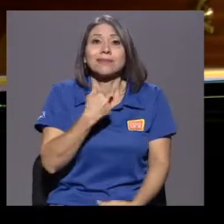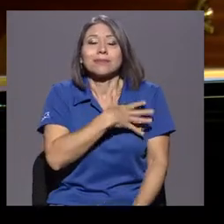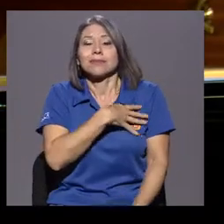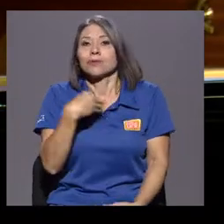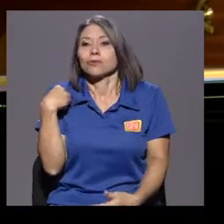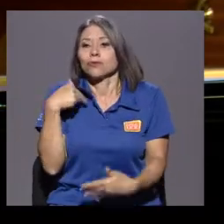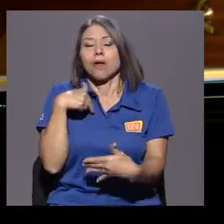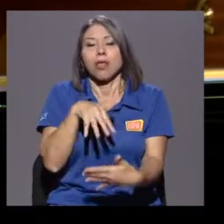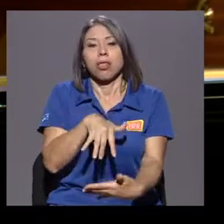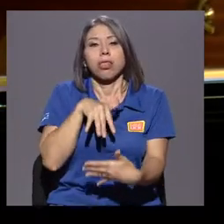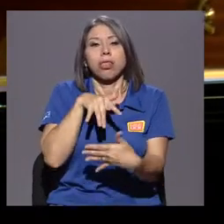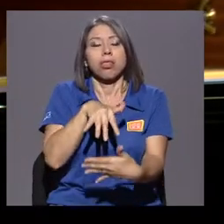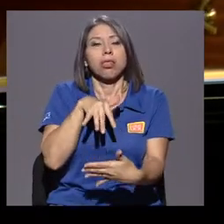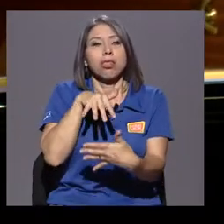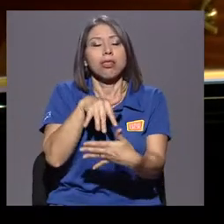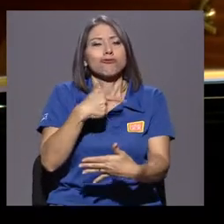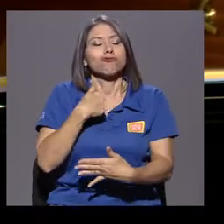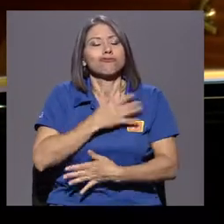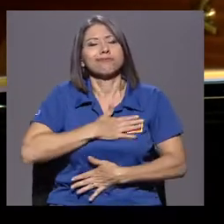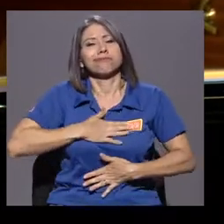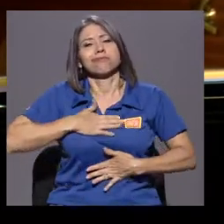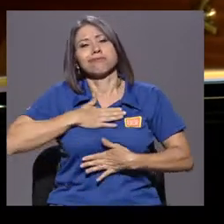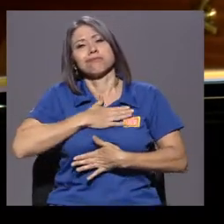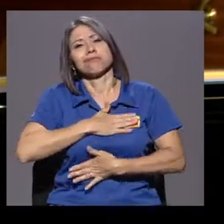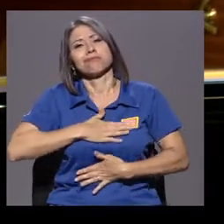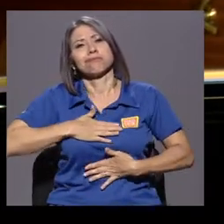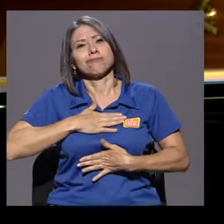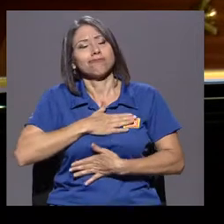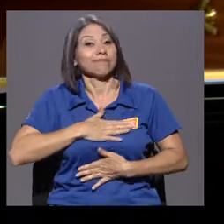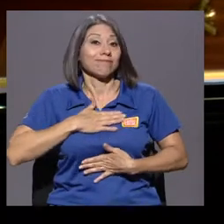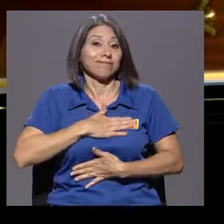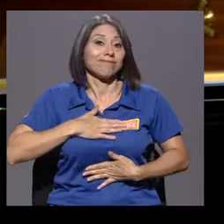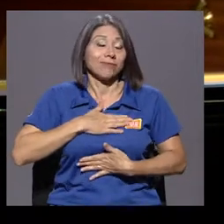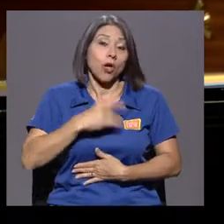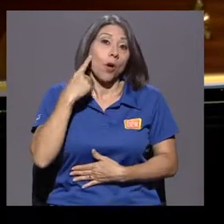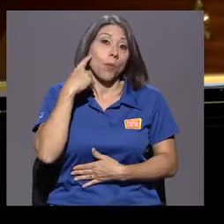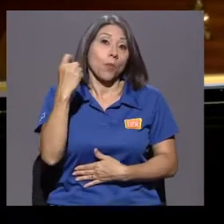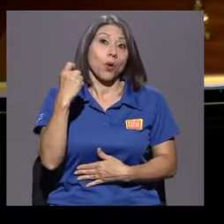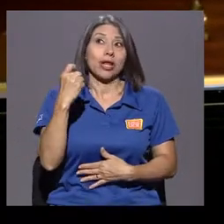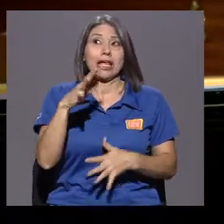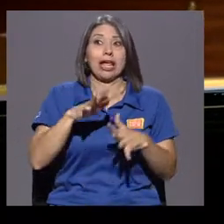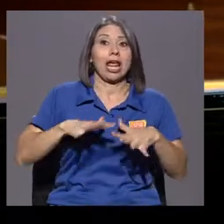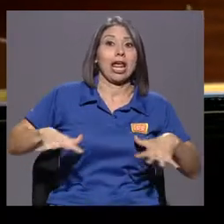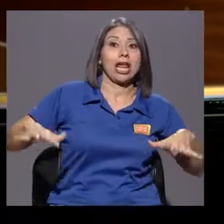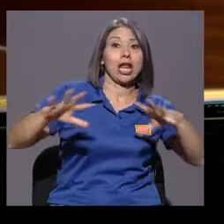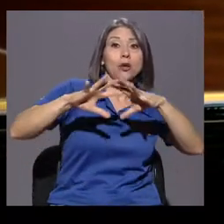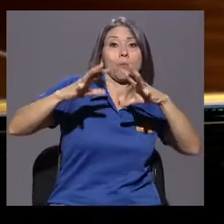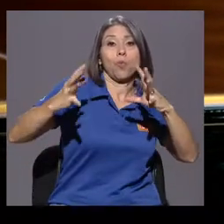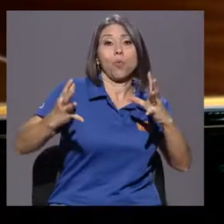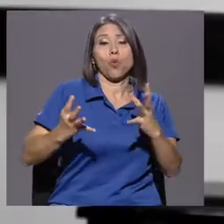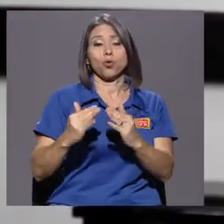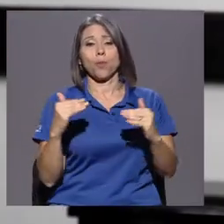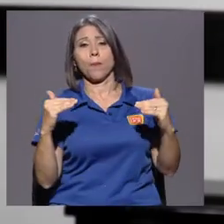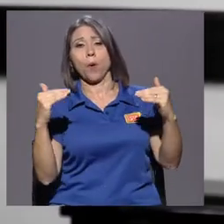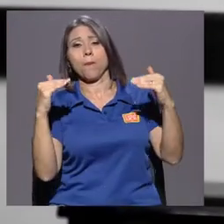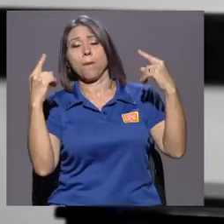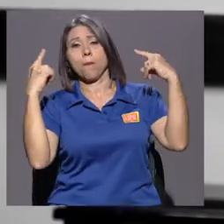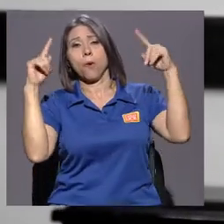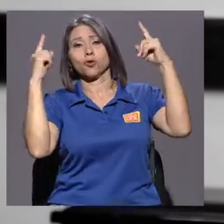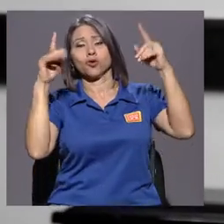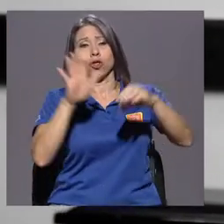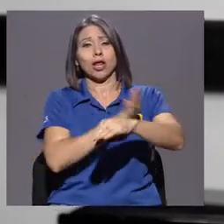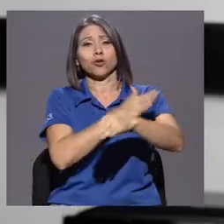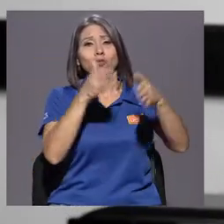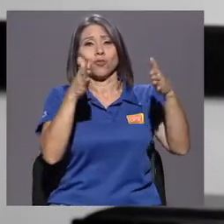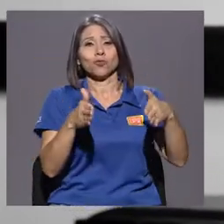estudiante yo disfruto mucho siento estudiante es muy divertido porque en el pomposo mundo de los músicos los músicos se